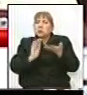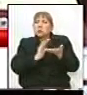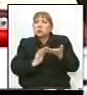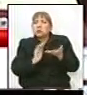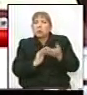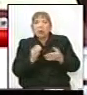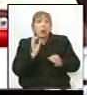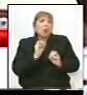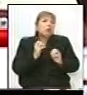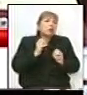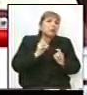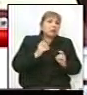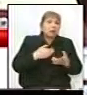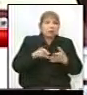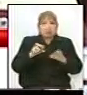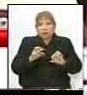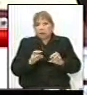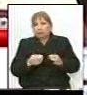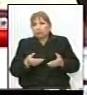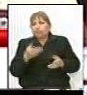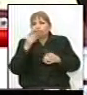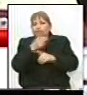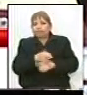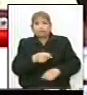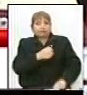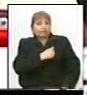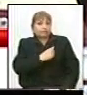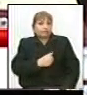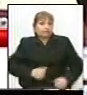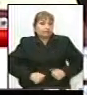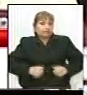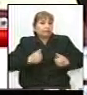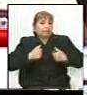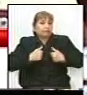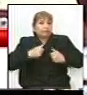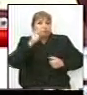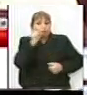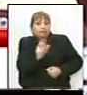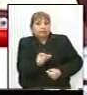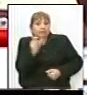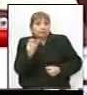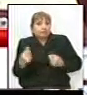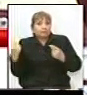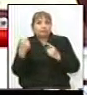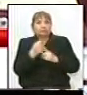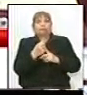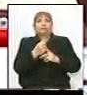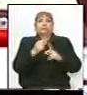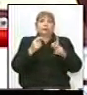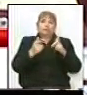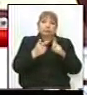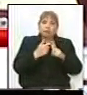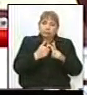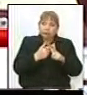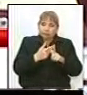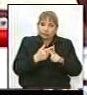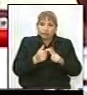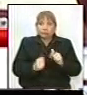o exculpando los atentados contra la vida, la integridad de las personas. Segundo supuesto,